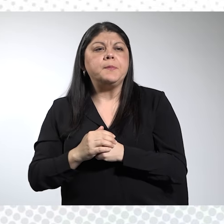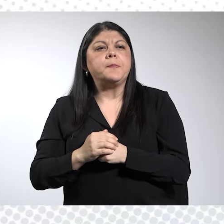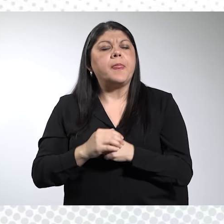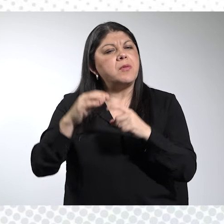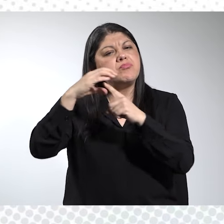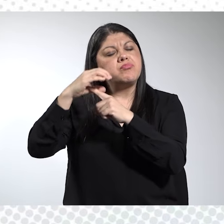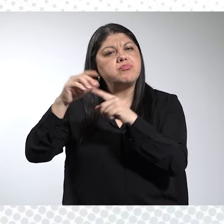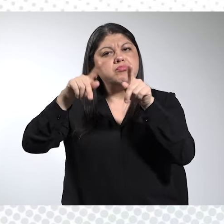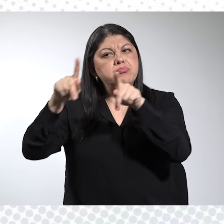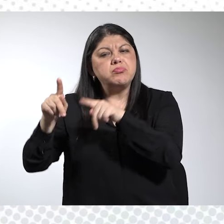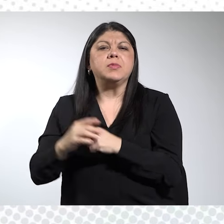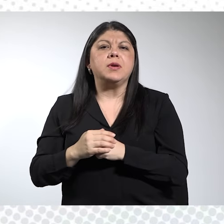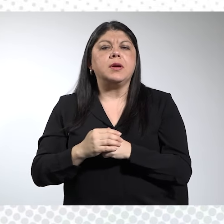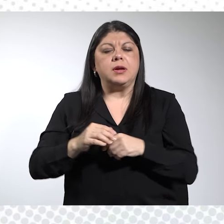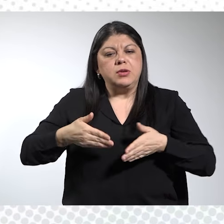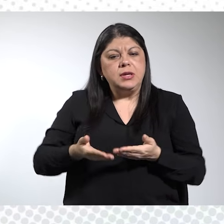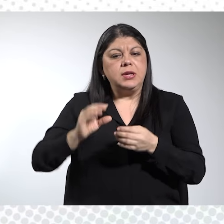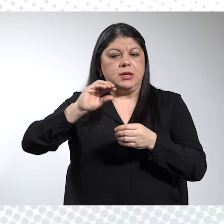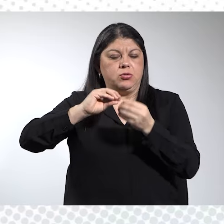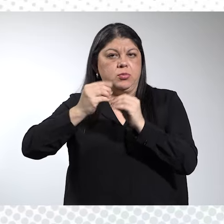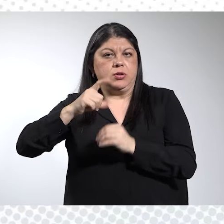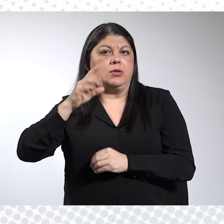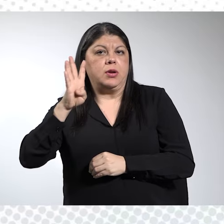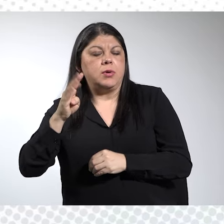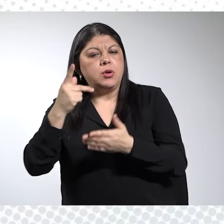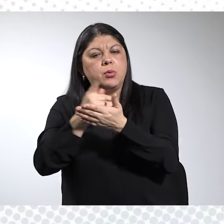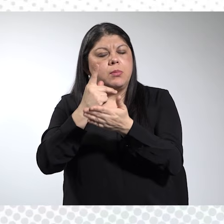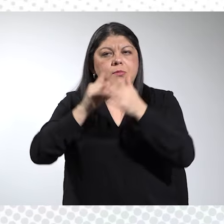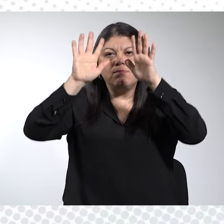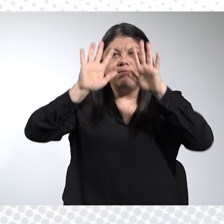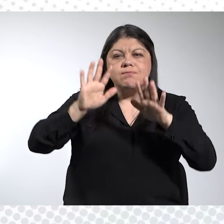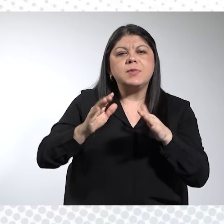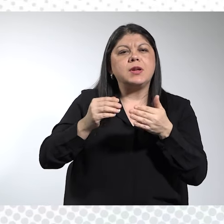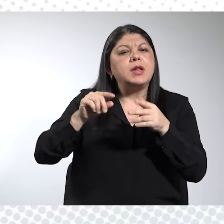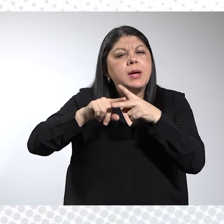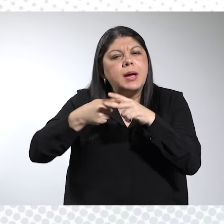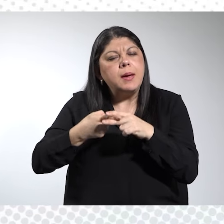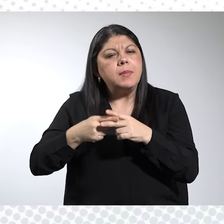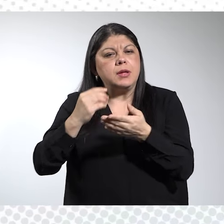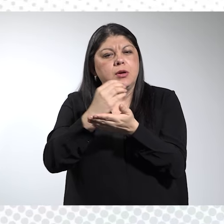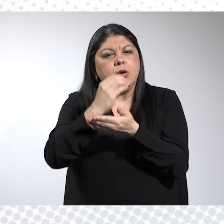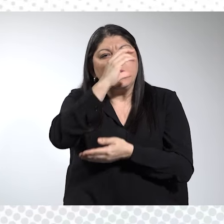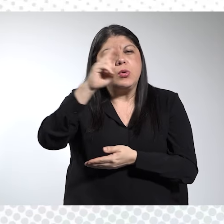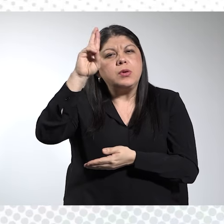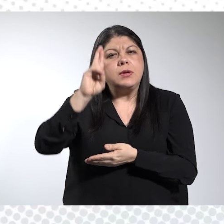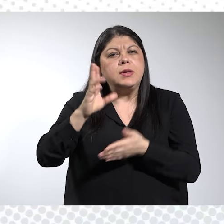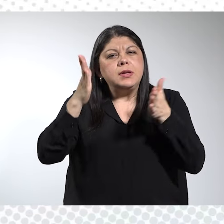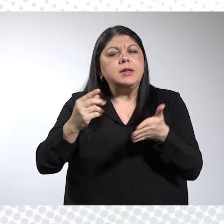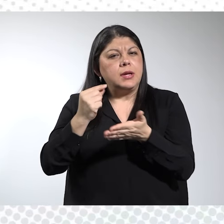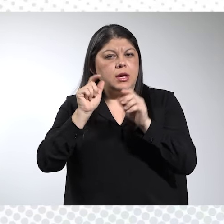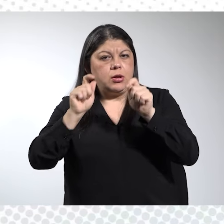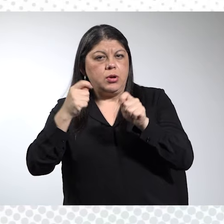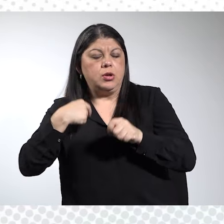así. Oriundo de cédula 4, de una provincia maravillosa, cuna de educación costarricense.